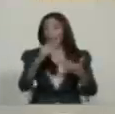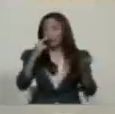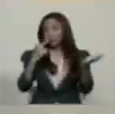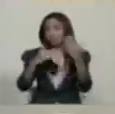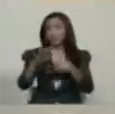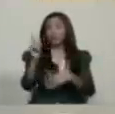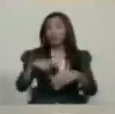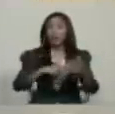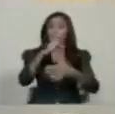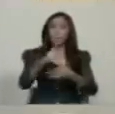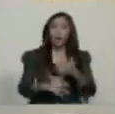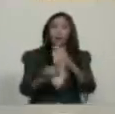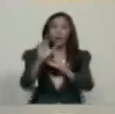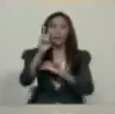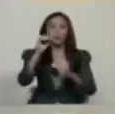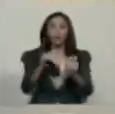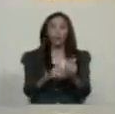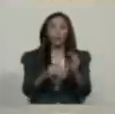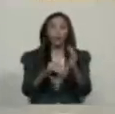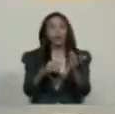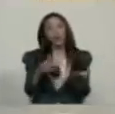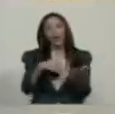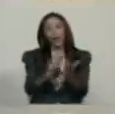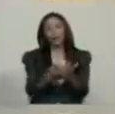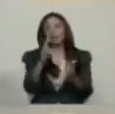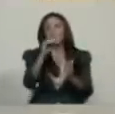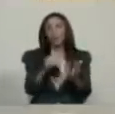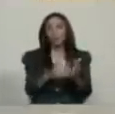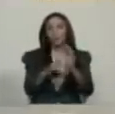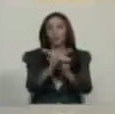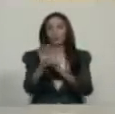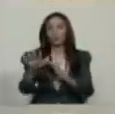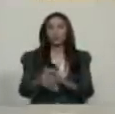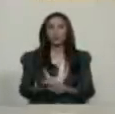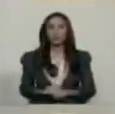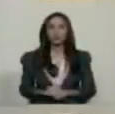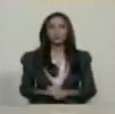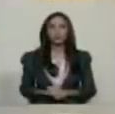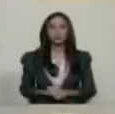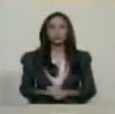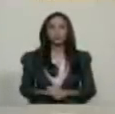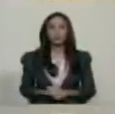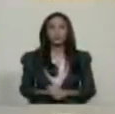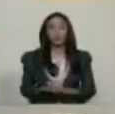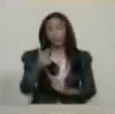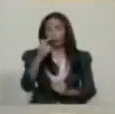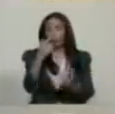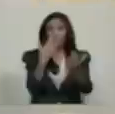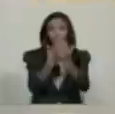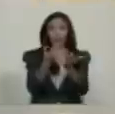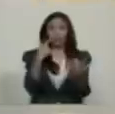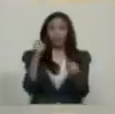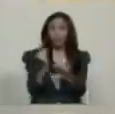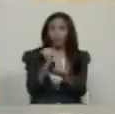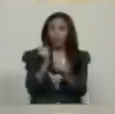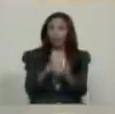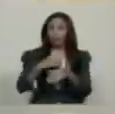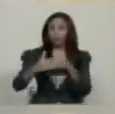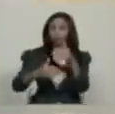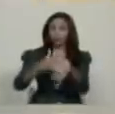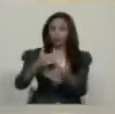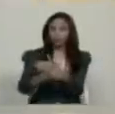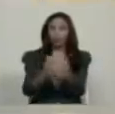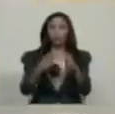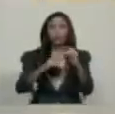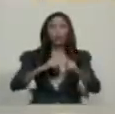patria 2025, y allá vamos. Todos los frentes de trabajo, avanzar en los frentes